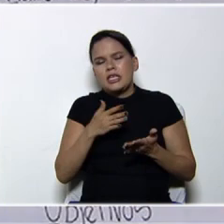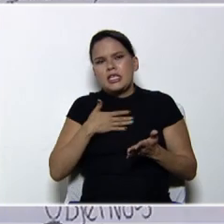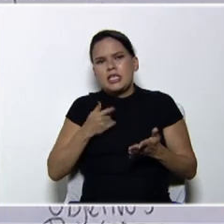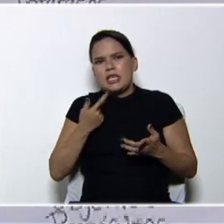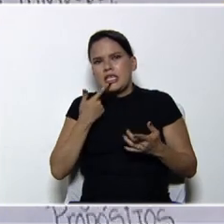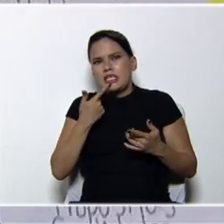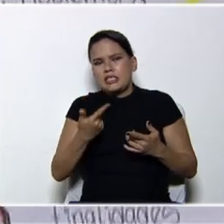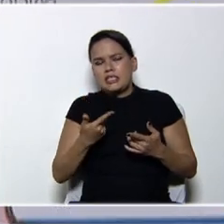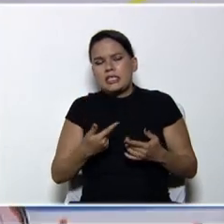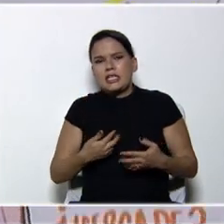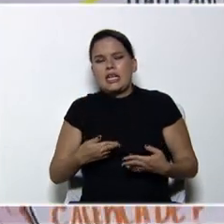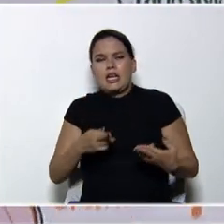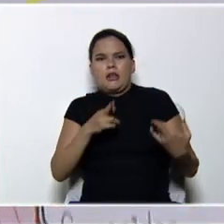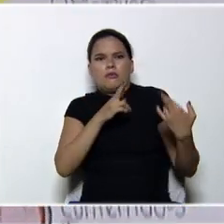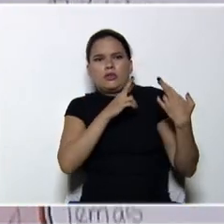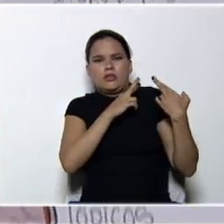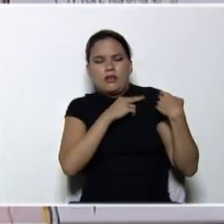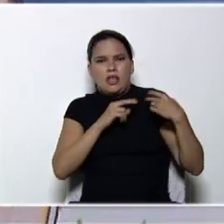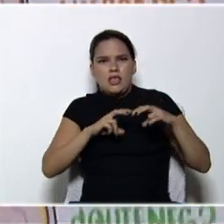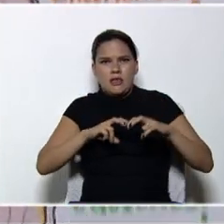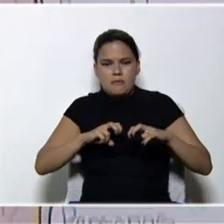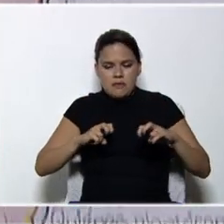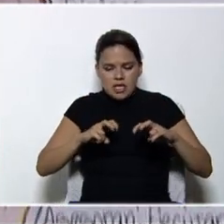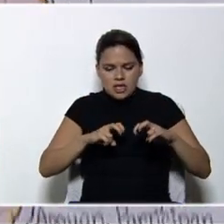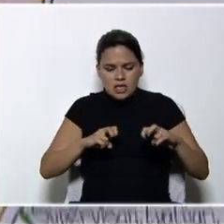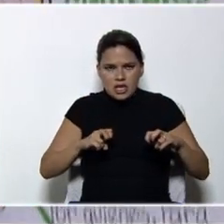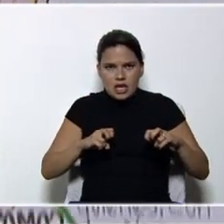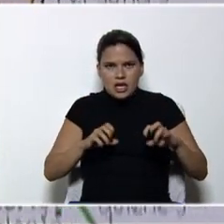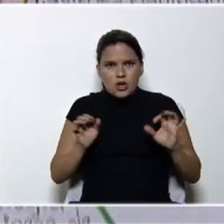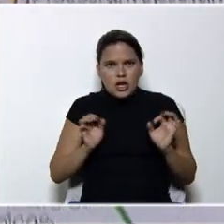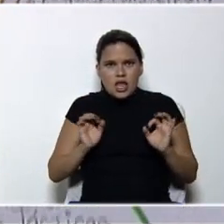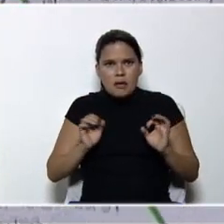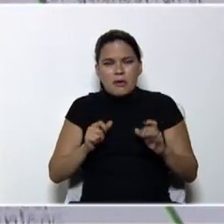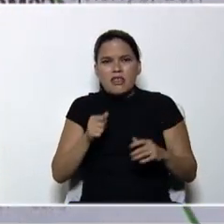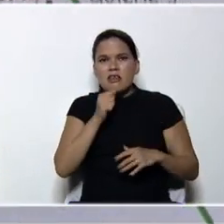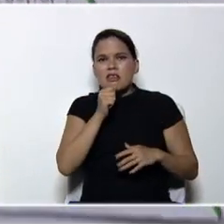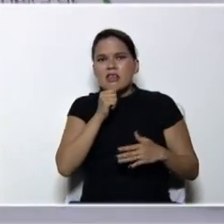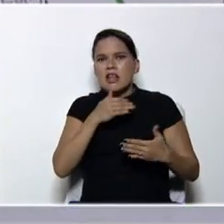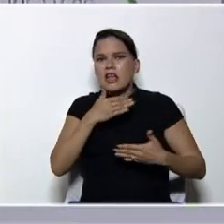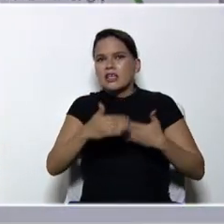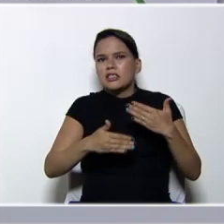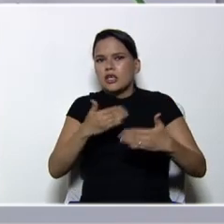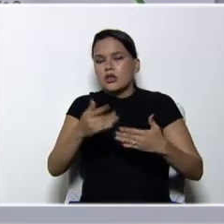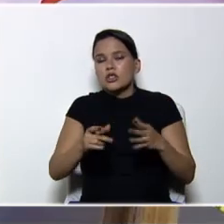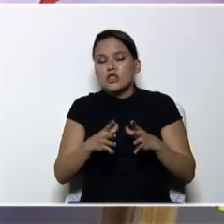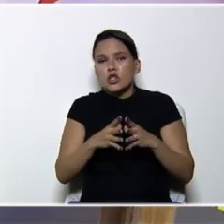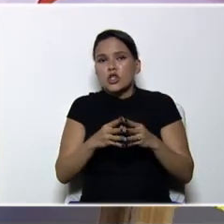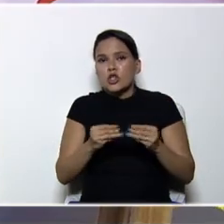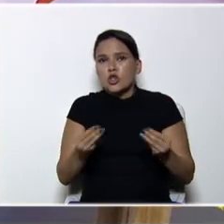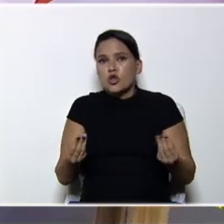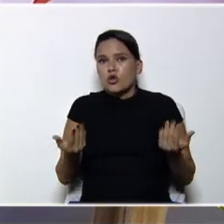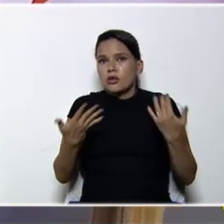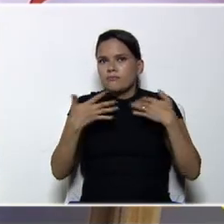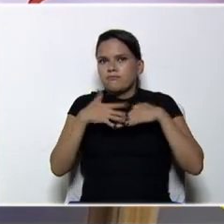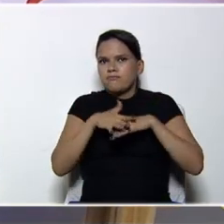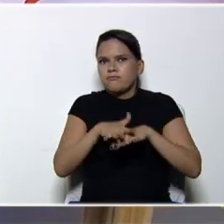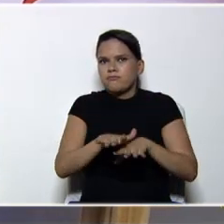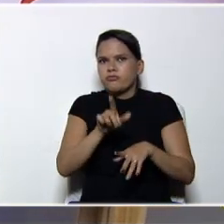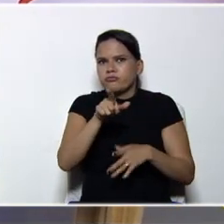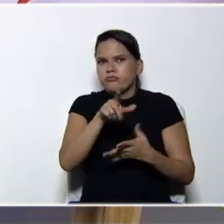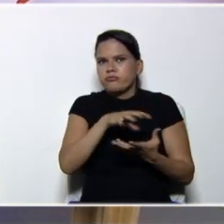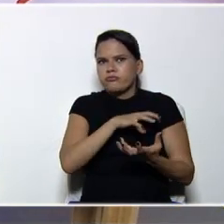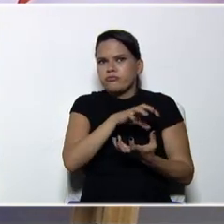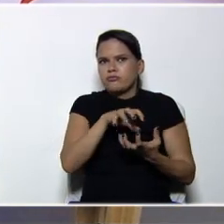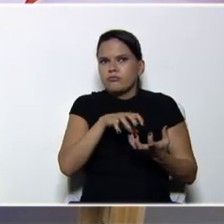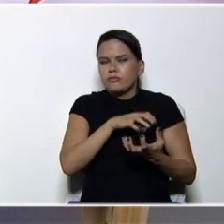o de desarrollar el proyecto no solo va a partir de quién la desarrolla, sino también de los que están involucrados en esa situación. Y